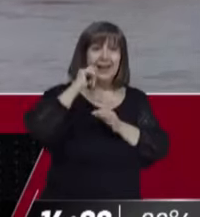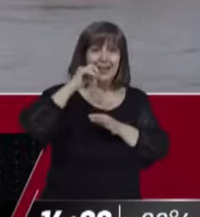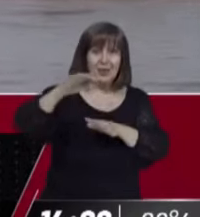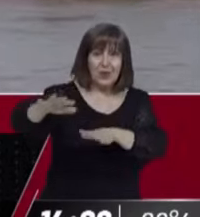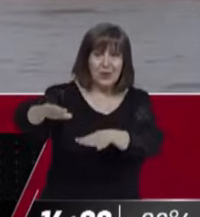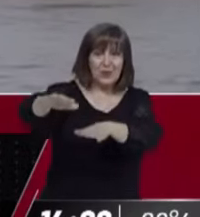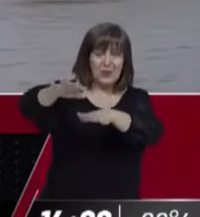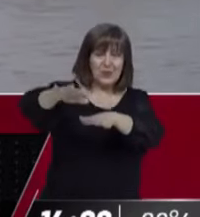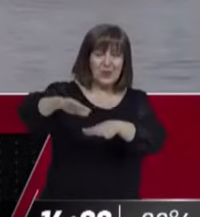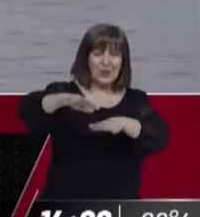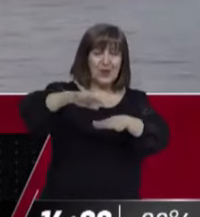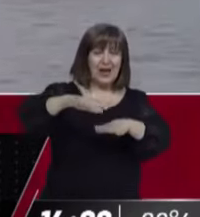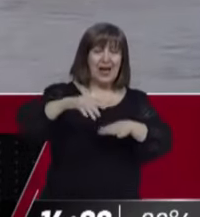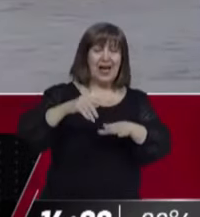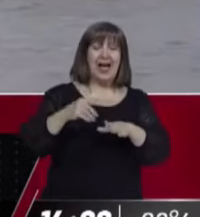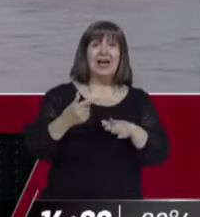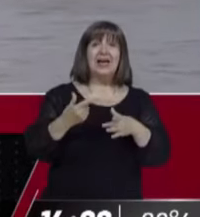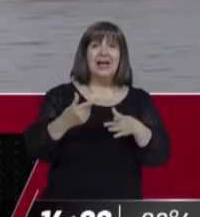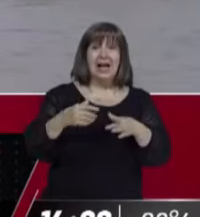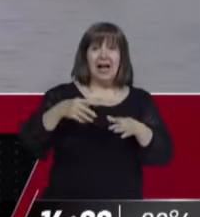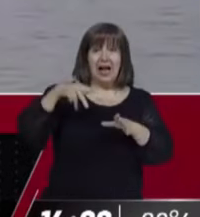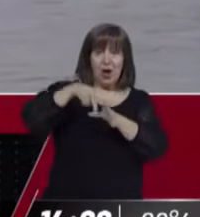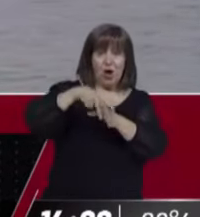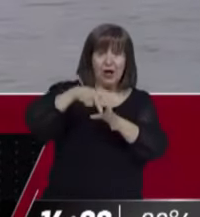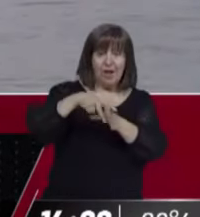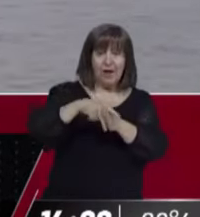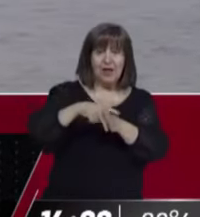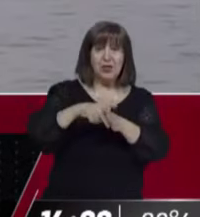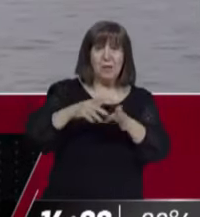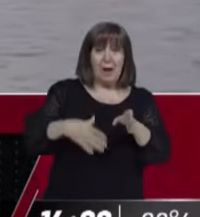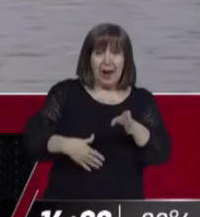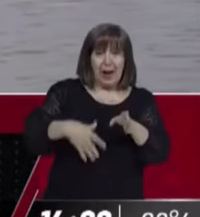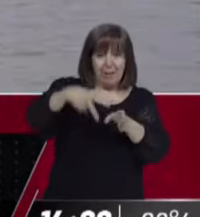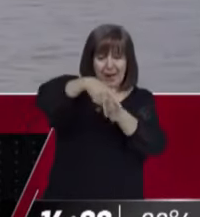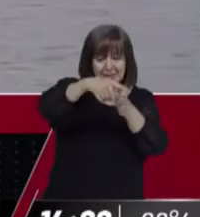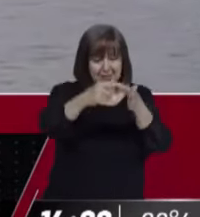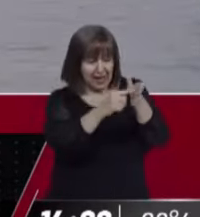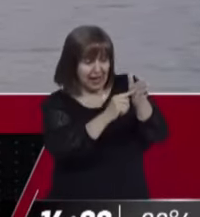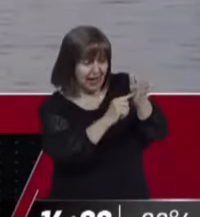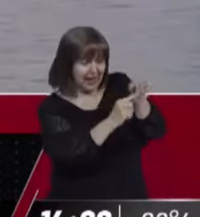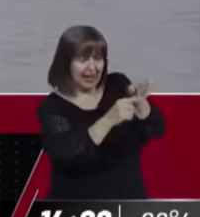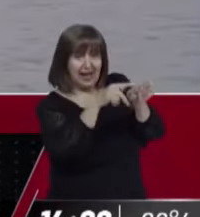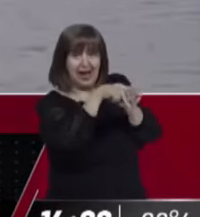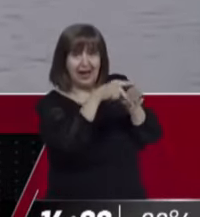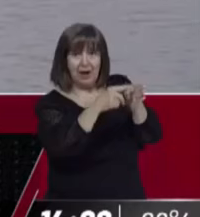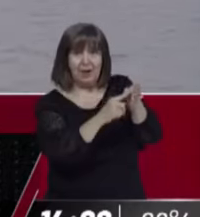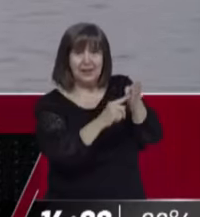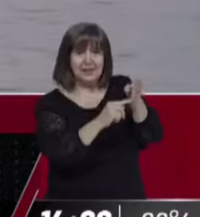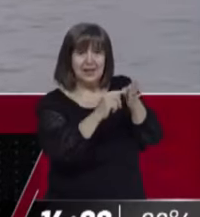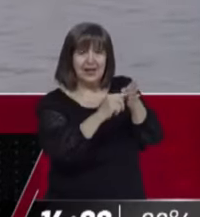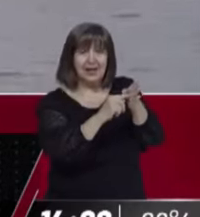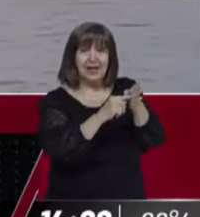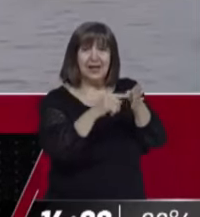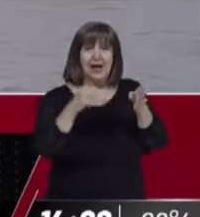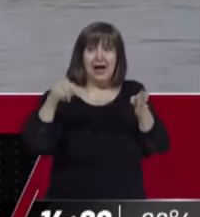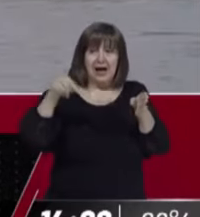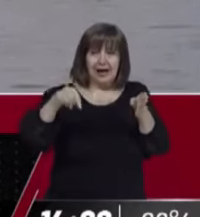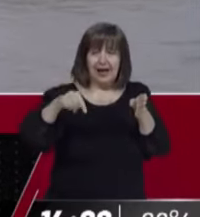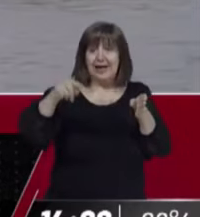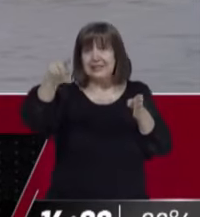o sea, a los caballos le daba casi a la panza. Mucha agua venía ese mismo día domingo. Y ahí nomás ya pasó acá. Allá